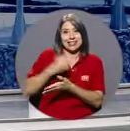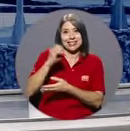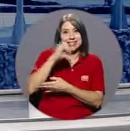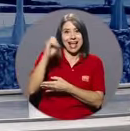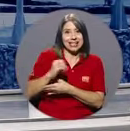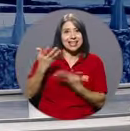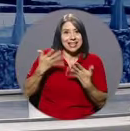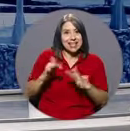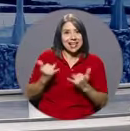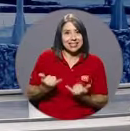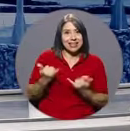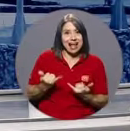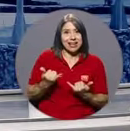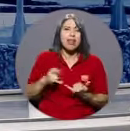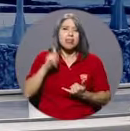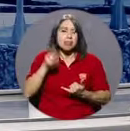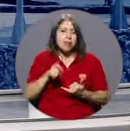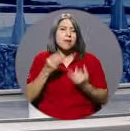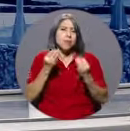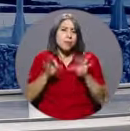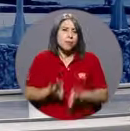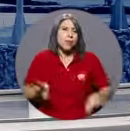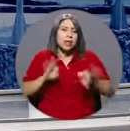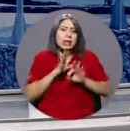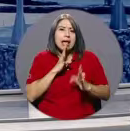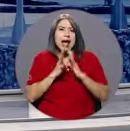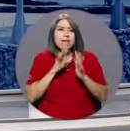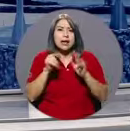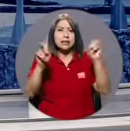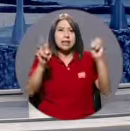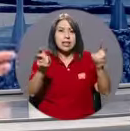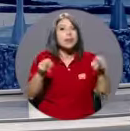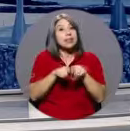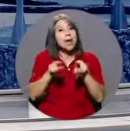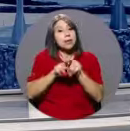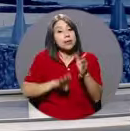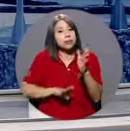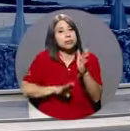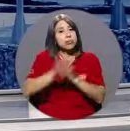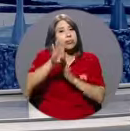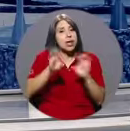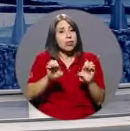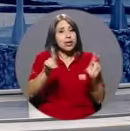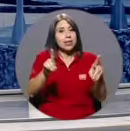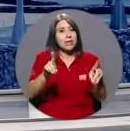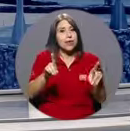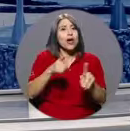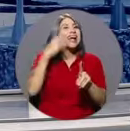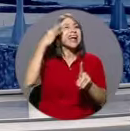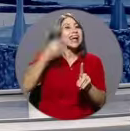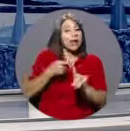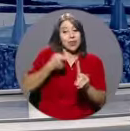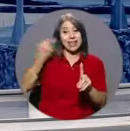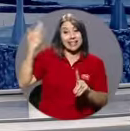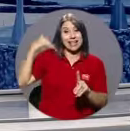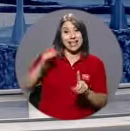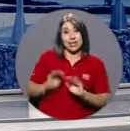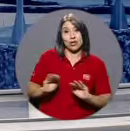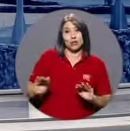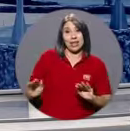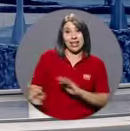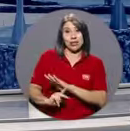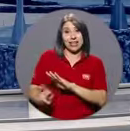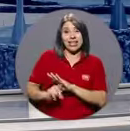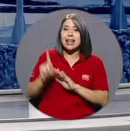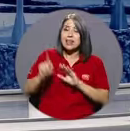una discusión importante sobre ese tema y avanzar mucho en el sistema educativo. Como mencionaba Daniel también, yo creo que desde el kinder tenemos que empezar